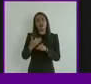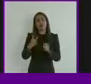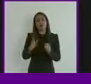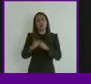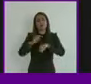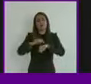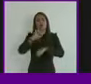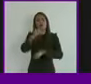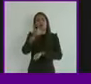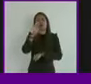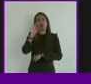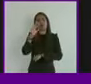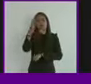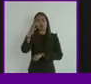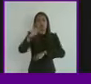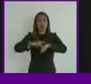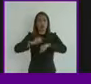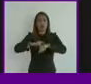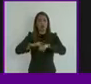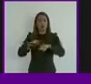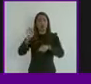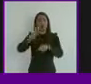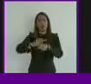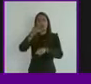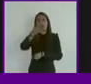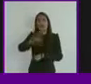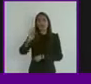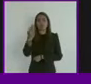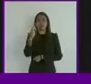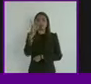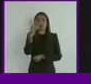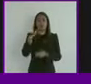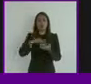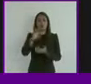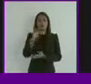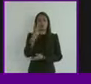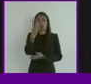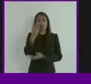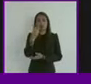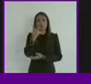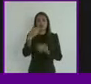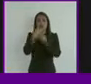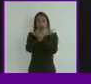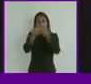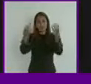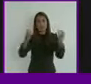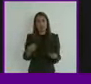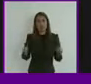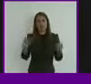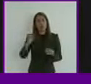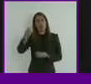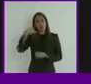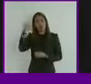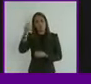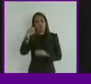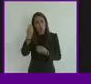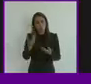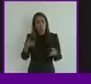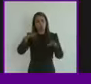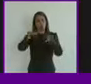las 11:45 horas del día 10 de febrero de 2023, declaro concluido el tercer y conversatorio Cultivando